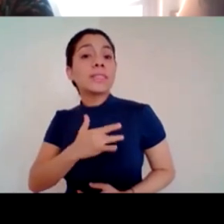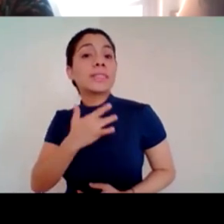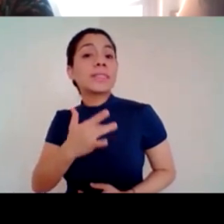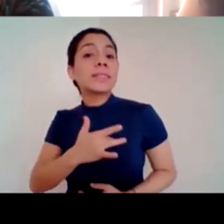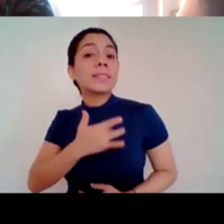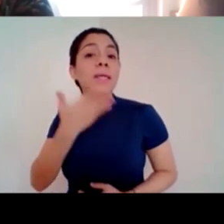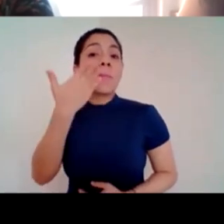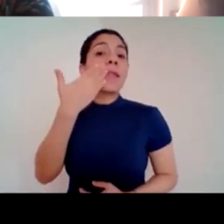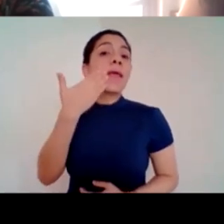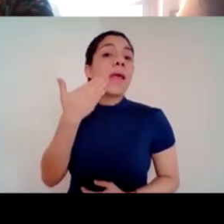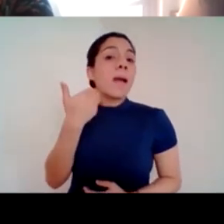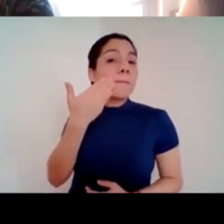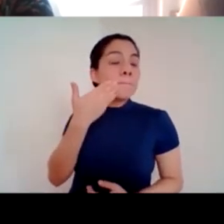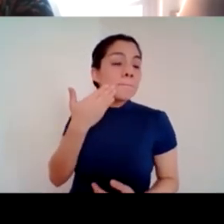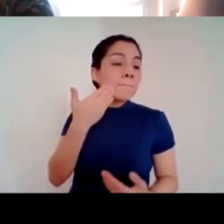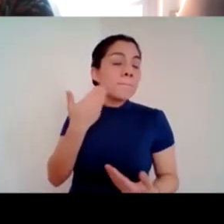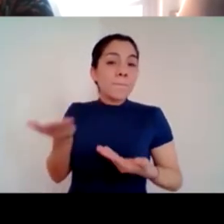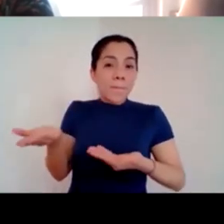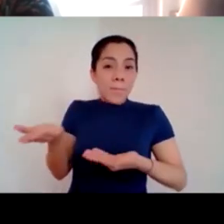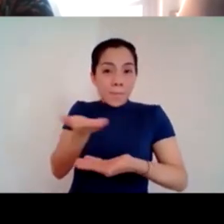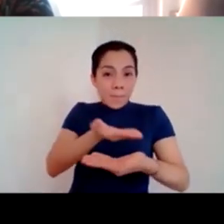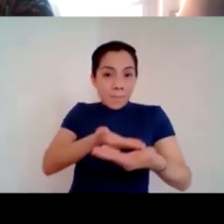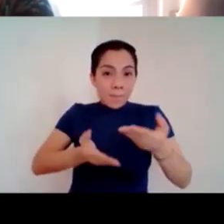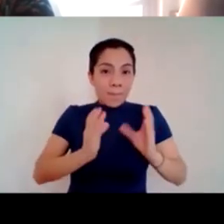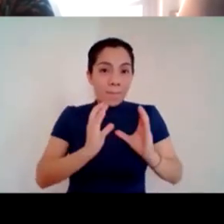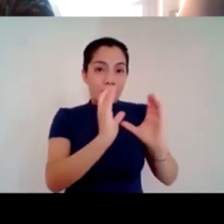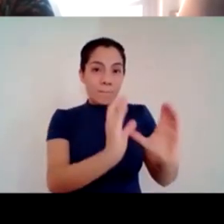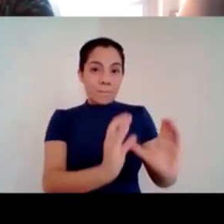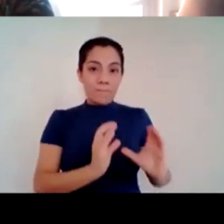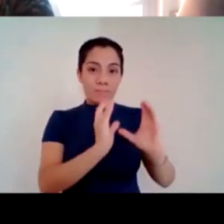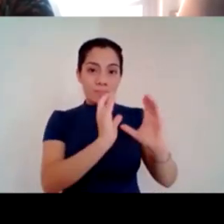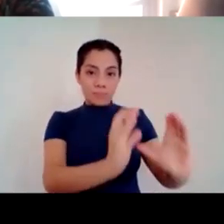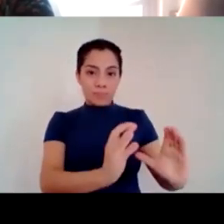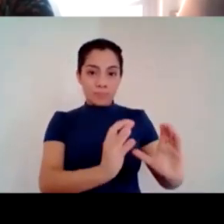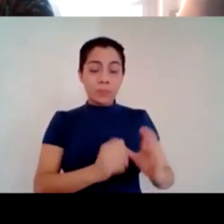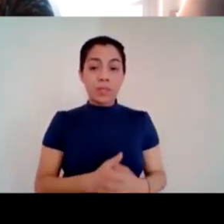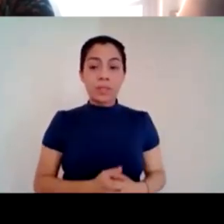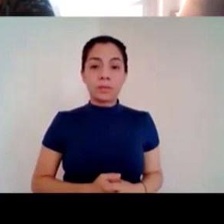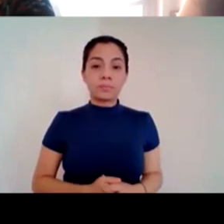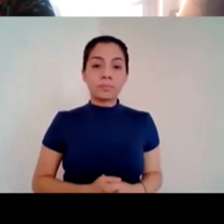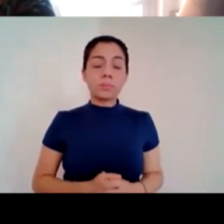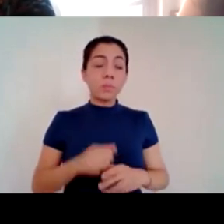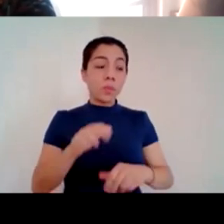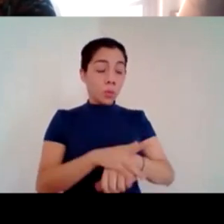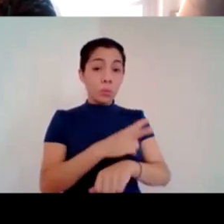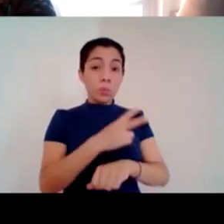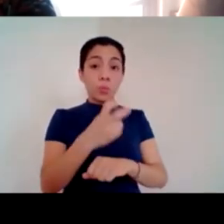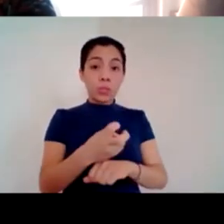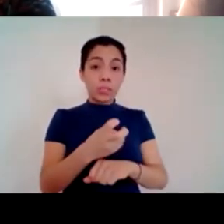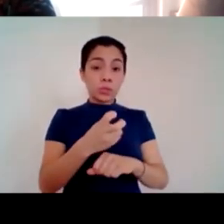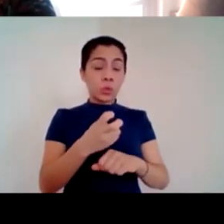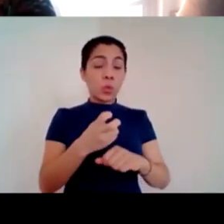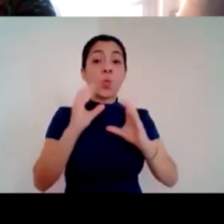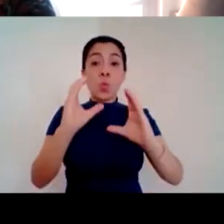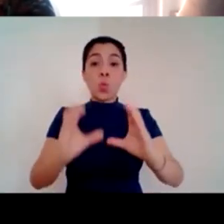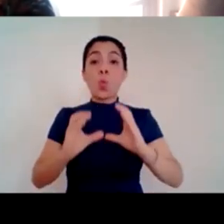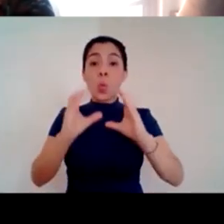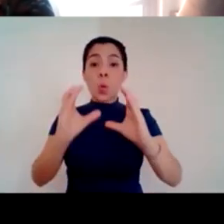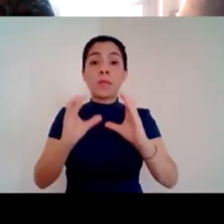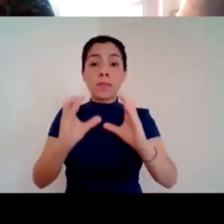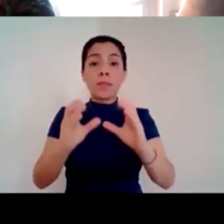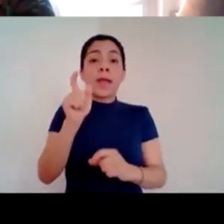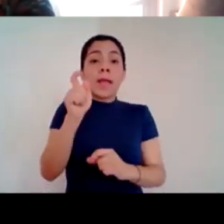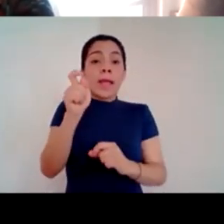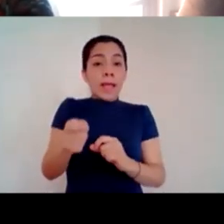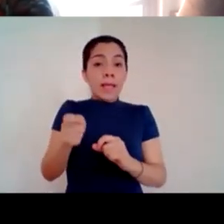por lo tanto hay que decir que cuidar va de la mano con disciplinar